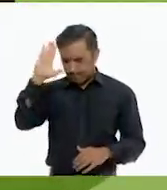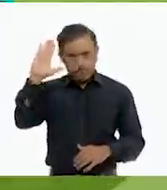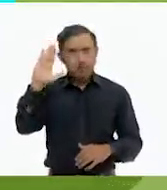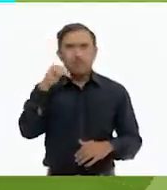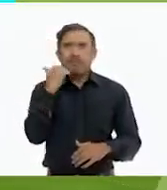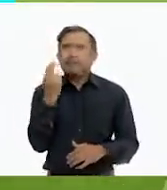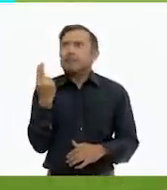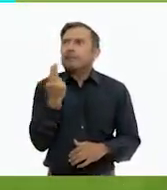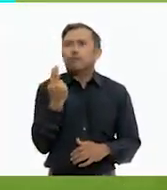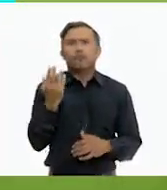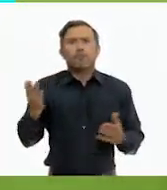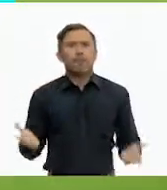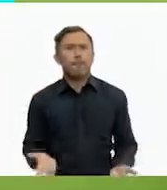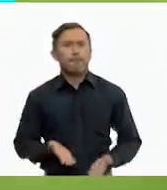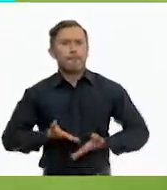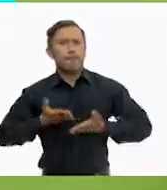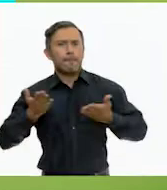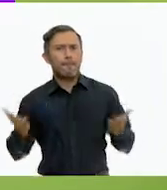bailar.